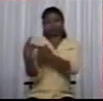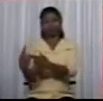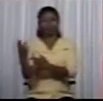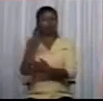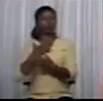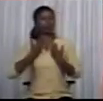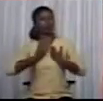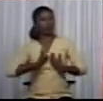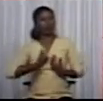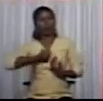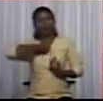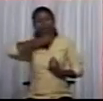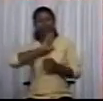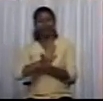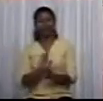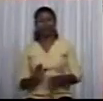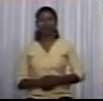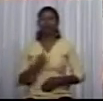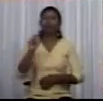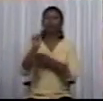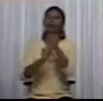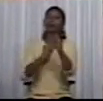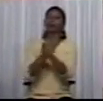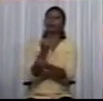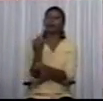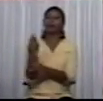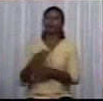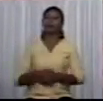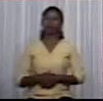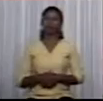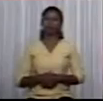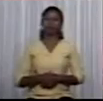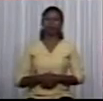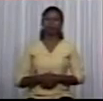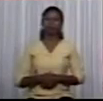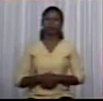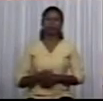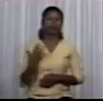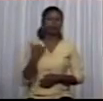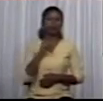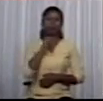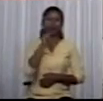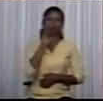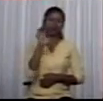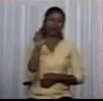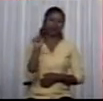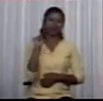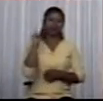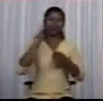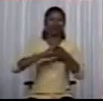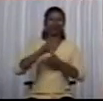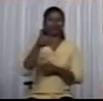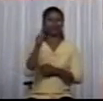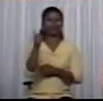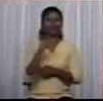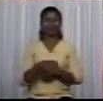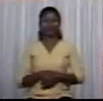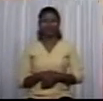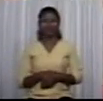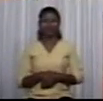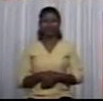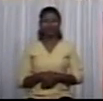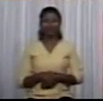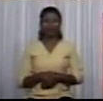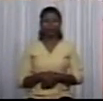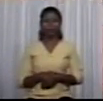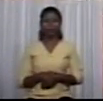poquito cansado, ya me siento cansado. ¿Cuántos años tiene Papá Roncón? No, nomás que me faltan es 15. Para llegar a los 100. Sí, hombre, nomás que me faltan es 15. ¿Cuál